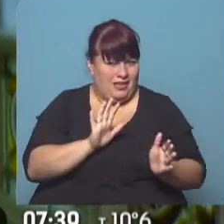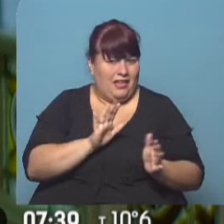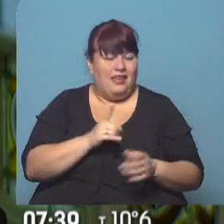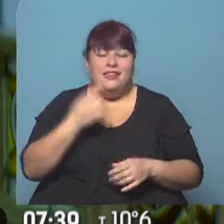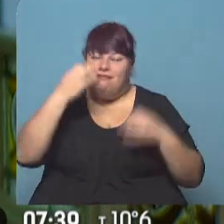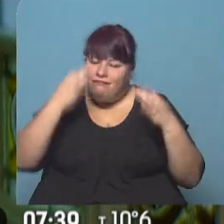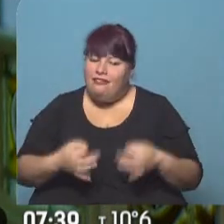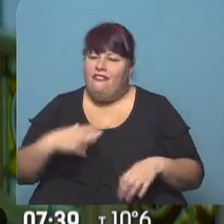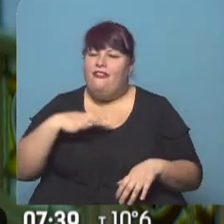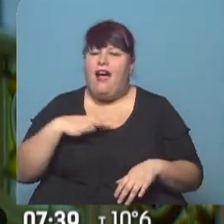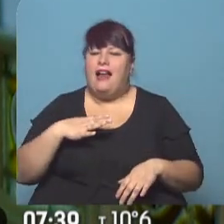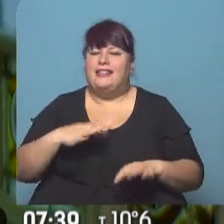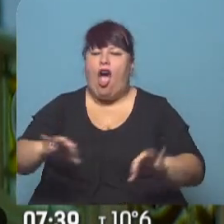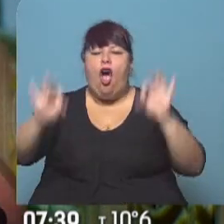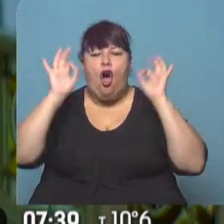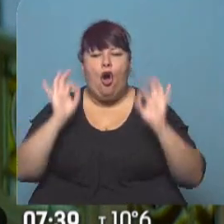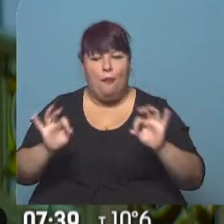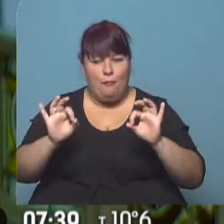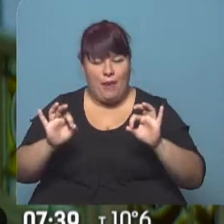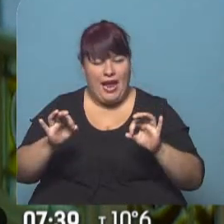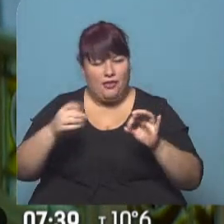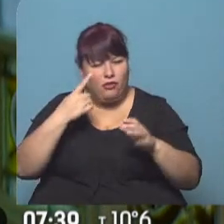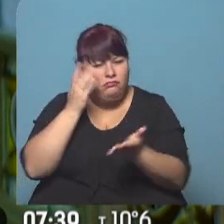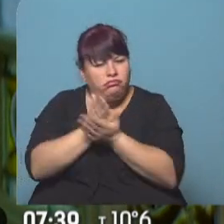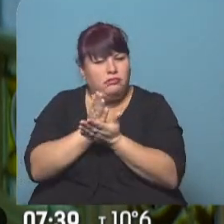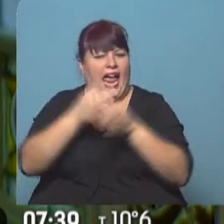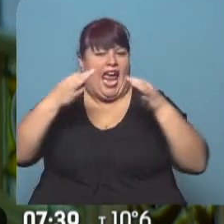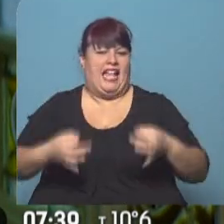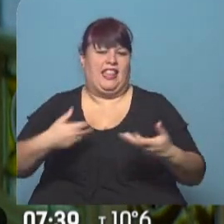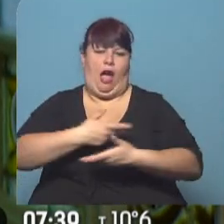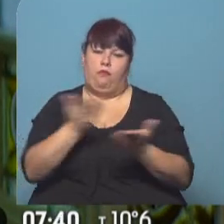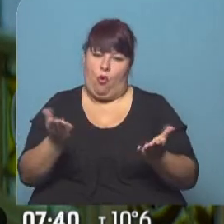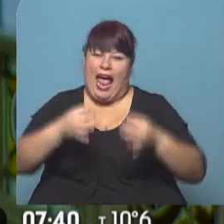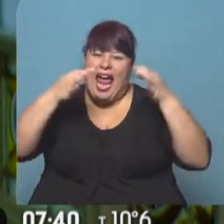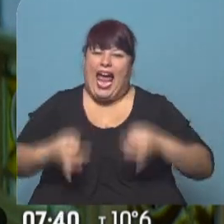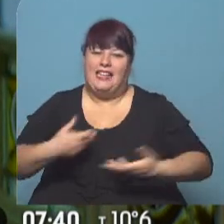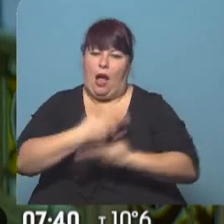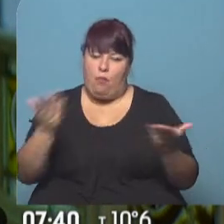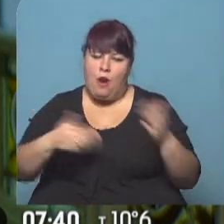un ejercicio pleno y riguroso de la ética pública y más democracia.